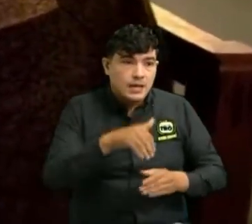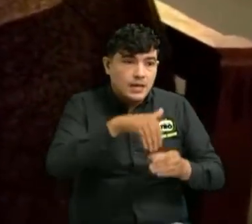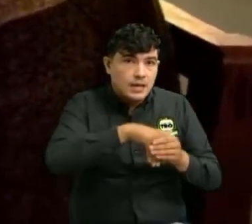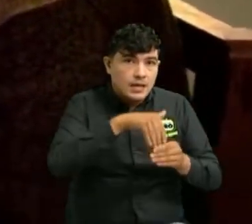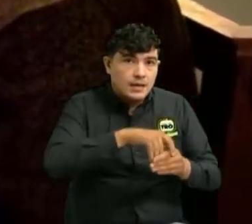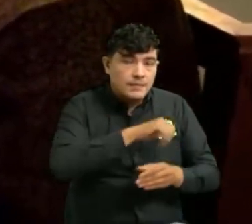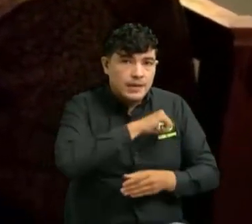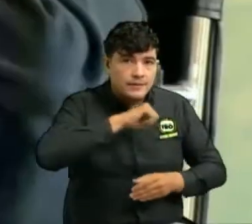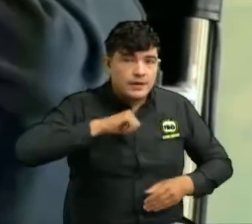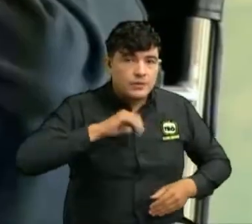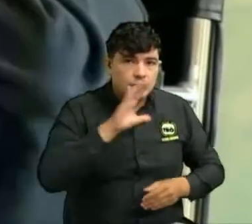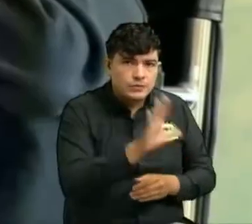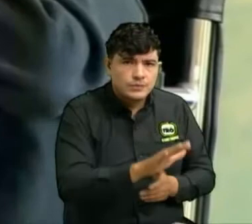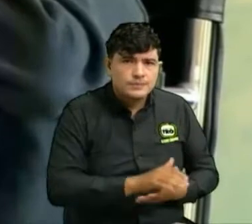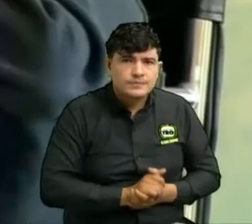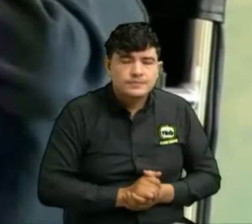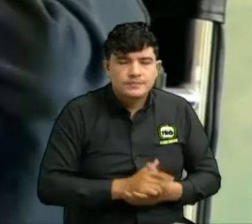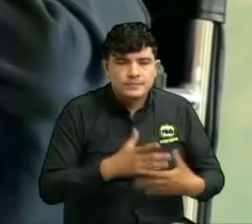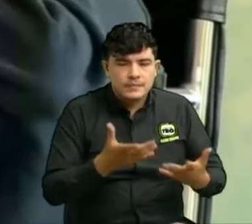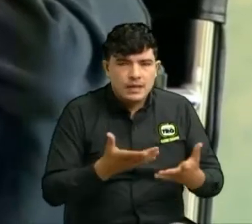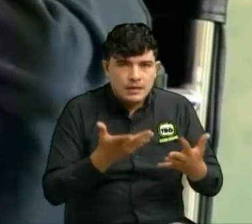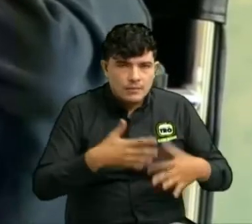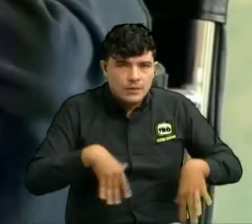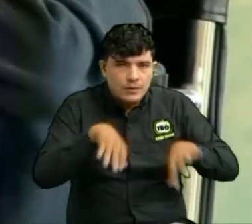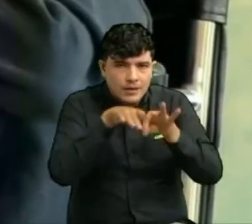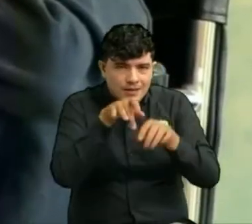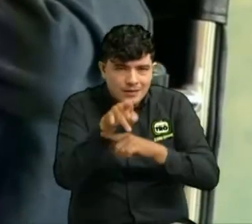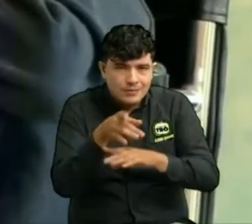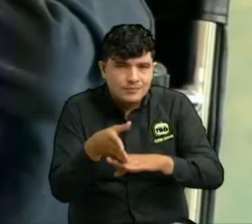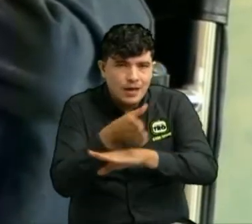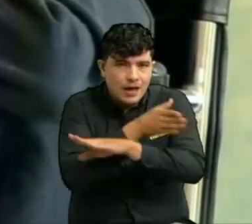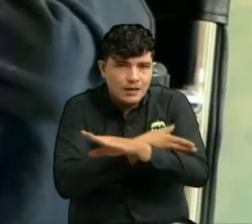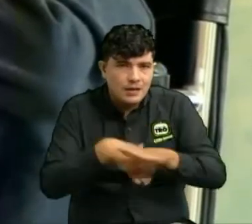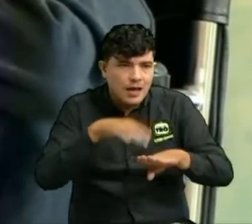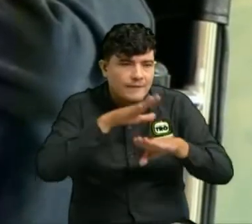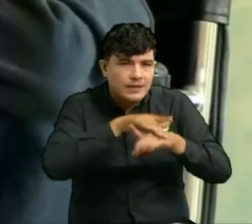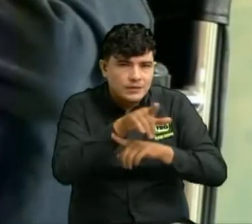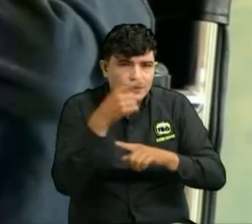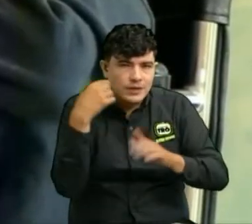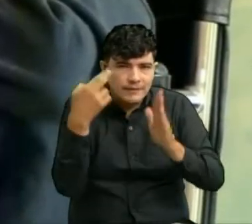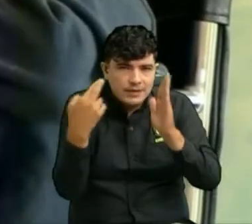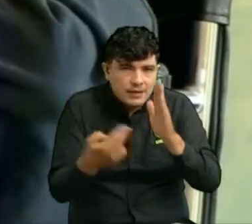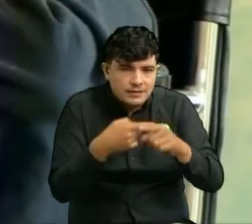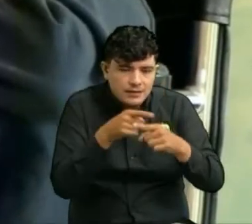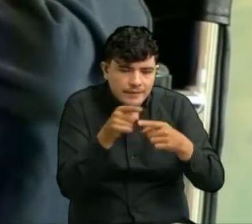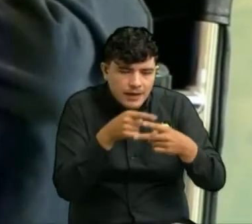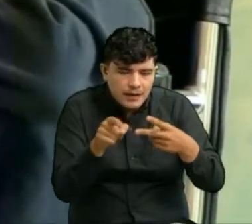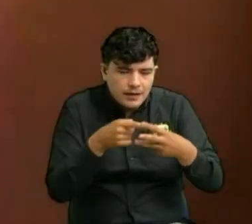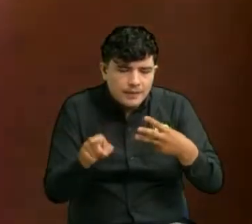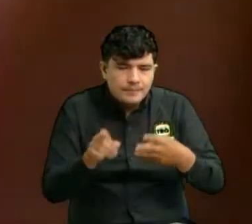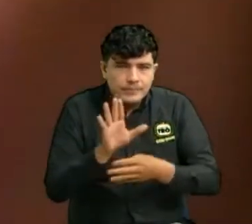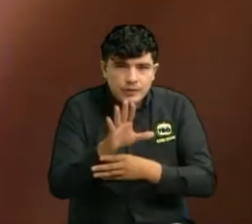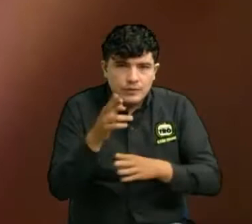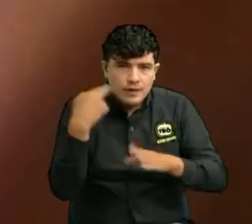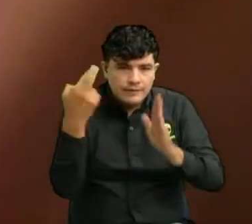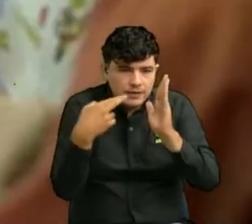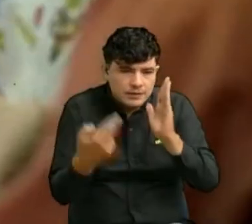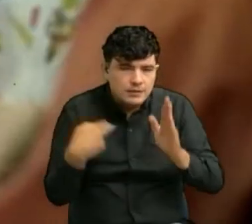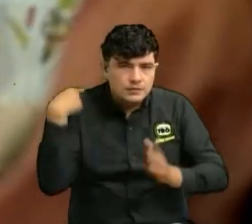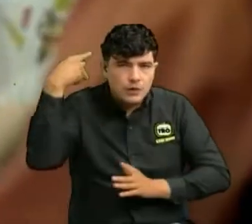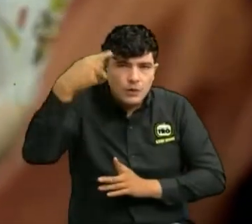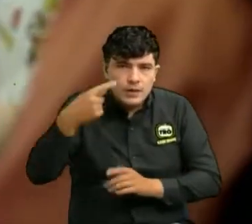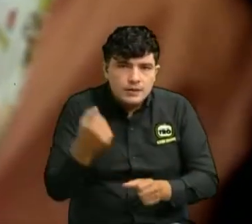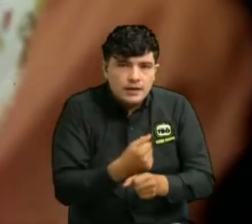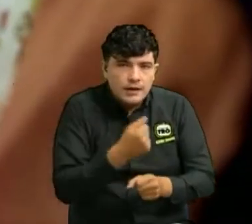pensiones, sí es importante que la persona con anterioridad revise sus semanas, revise la historia laboral válida